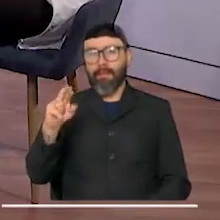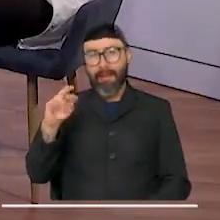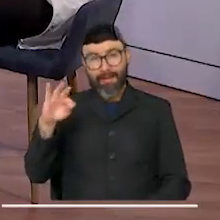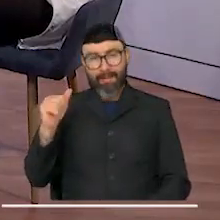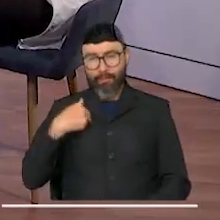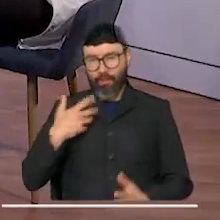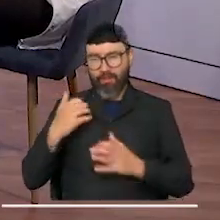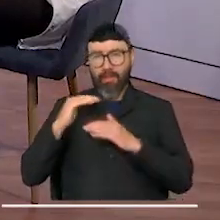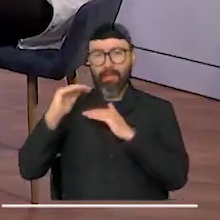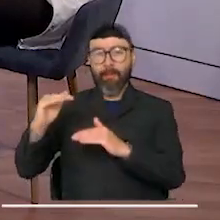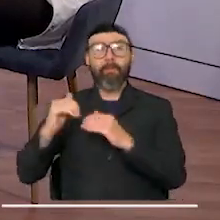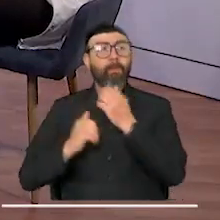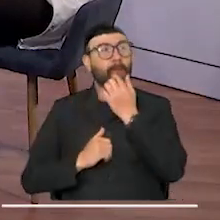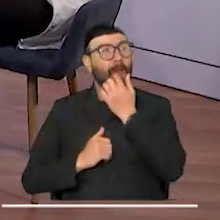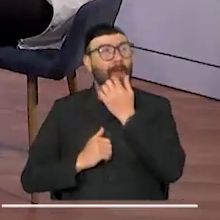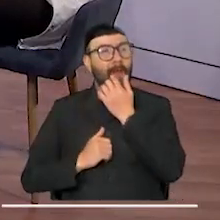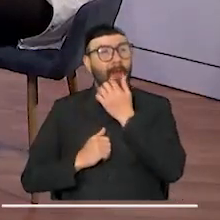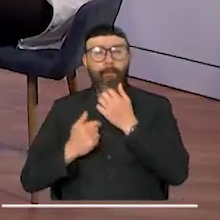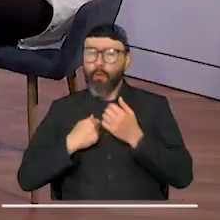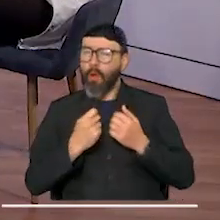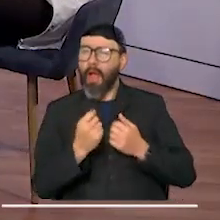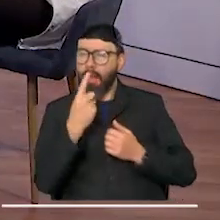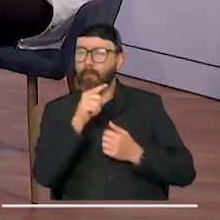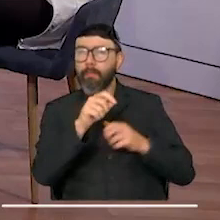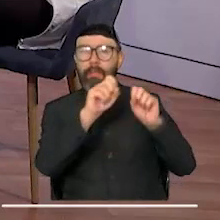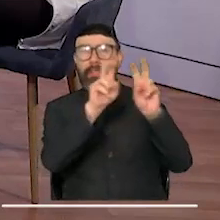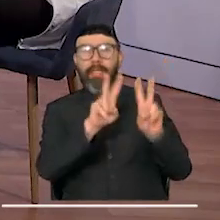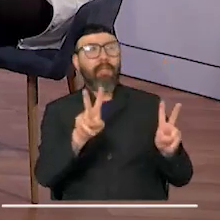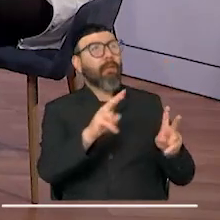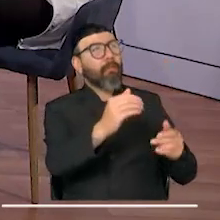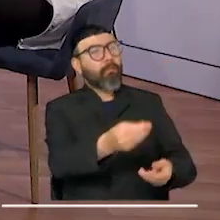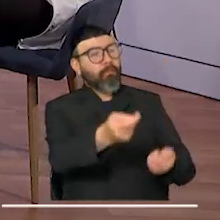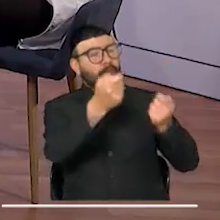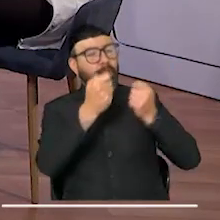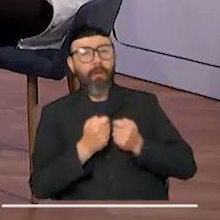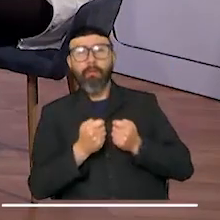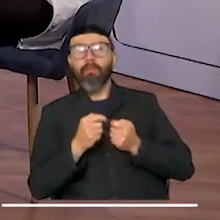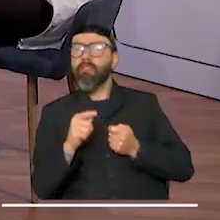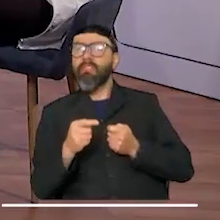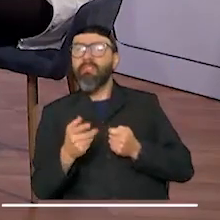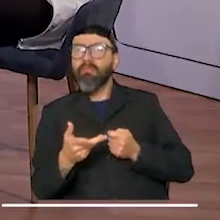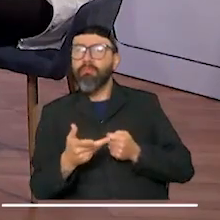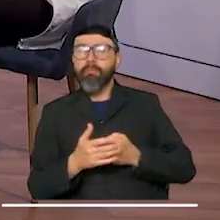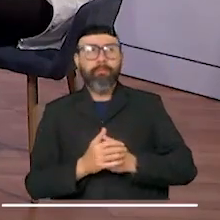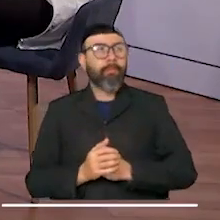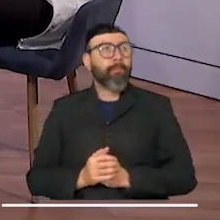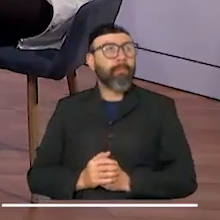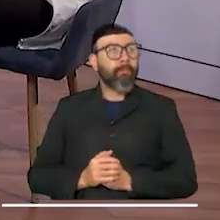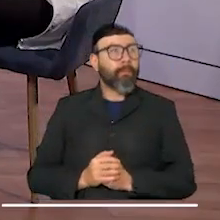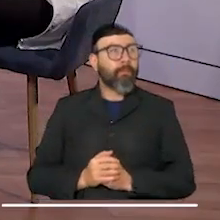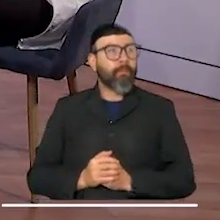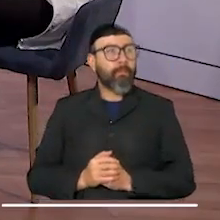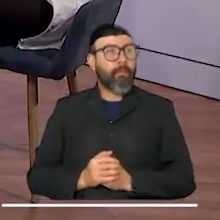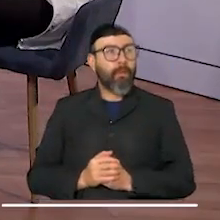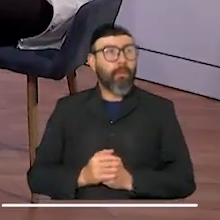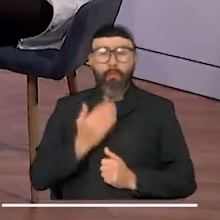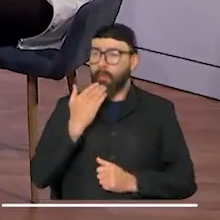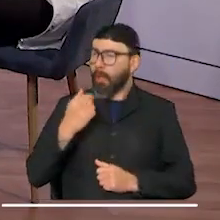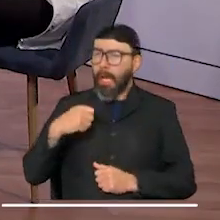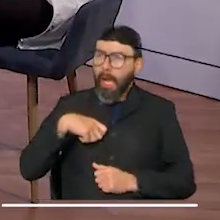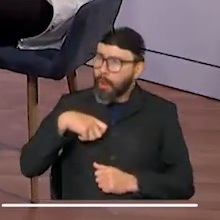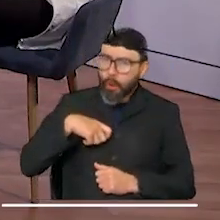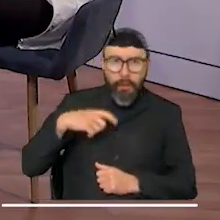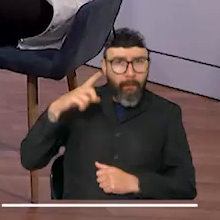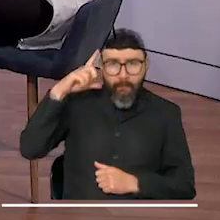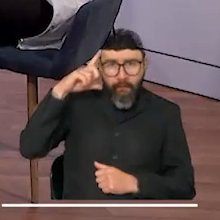Yo pedí algo por internet no esto mira como no teniendo yo una vagina y